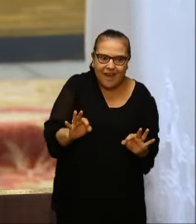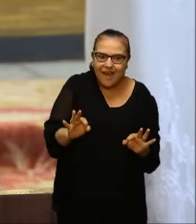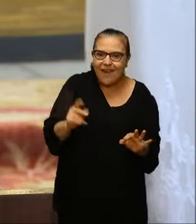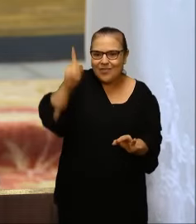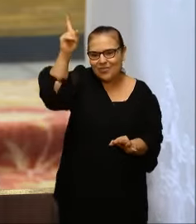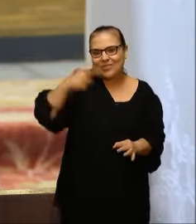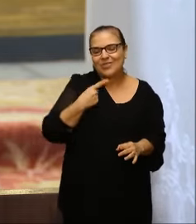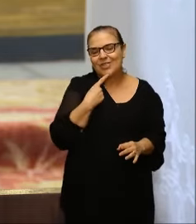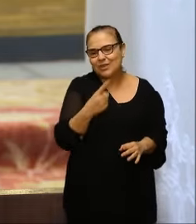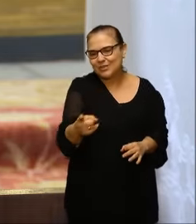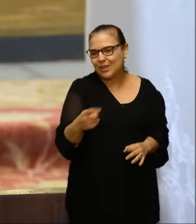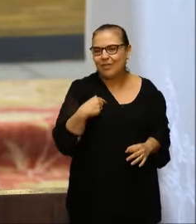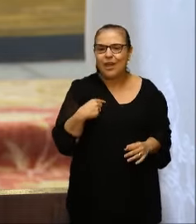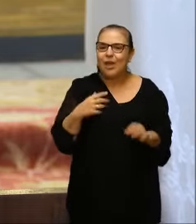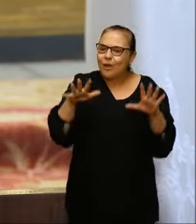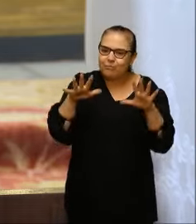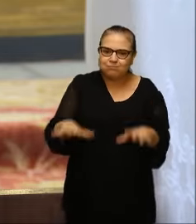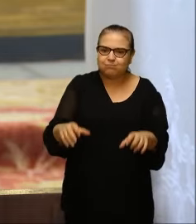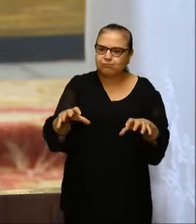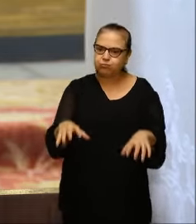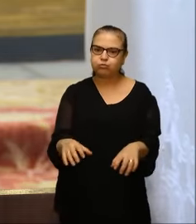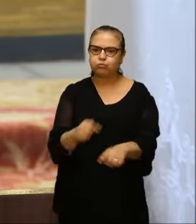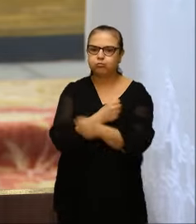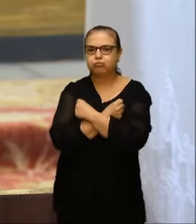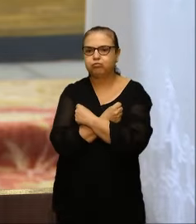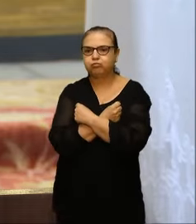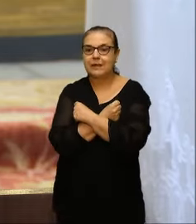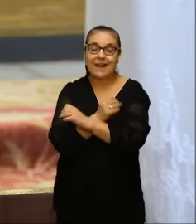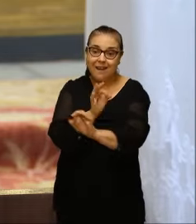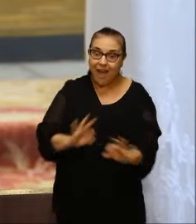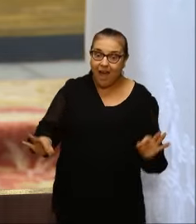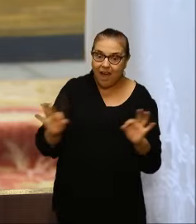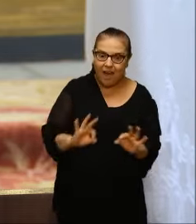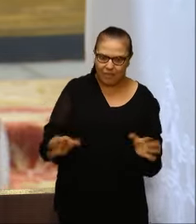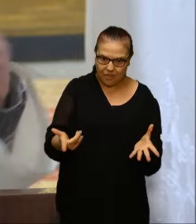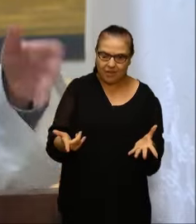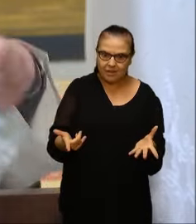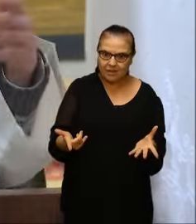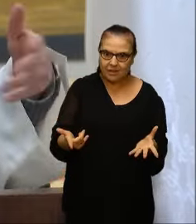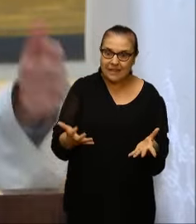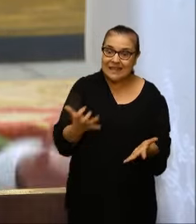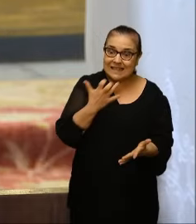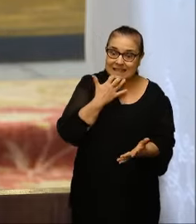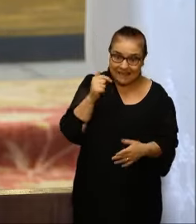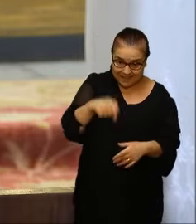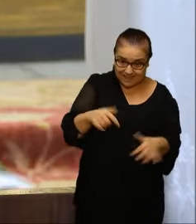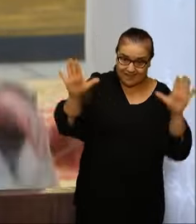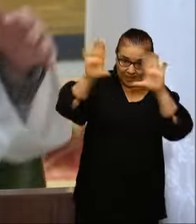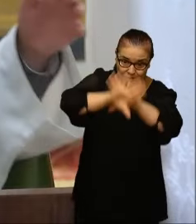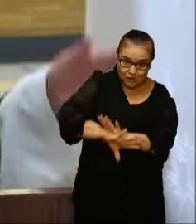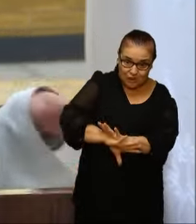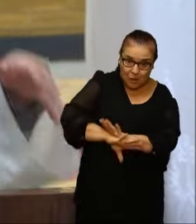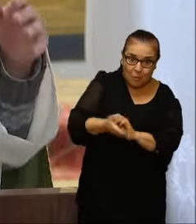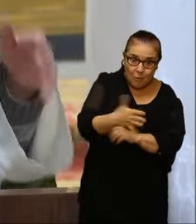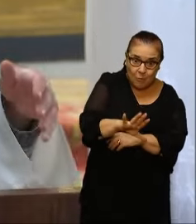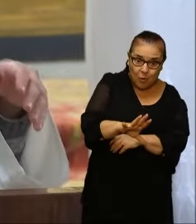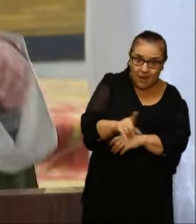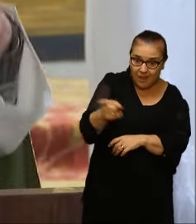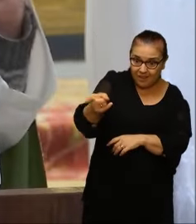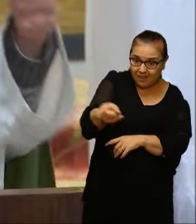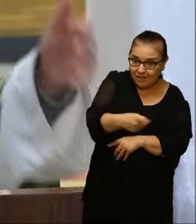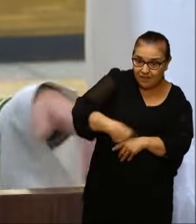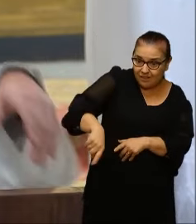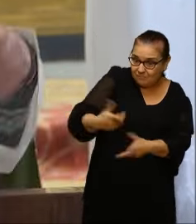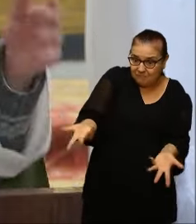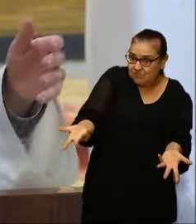es para estar de brazos cruzados, ¿sabes? Aquello que os dije yo alguna vez de Luis Gonzaga, oye, si esta noche supieseis que os morís, cada uno de los niños de la